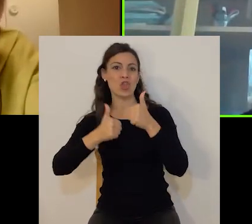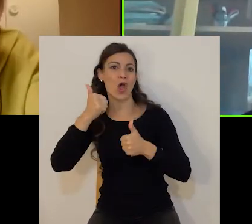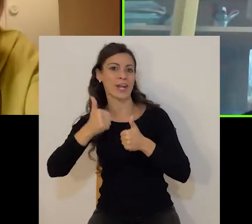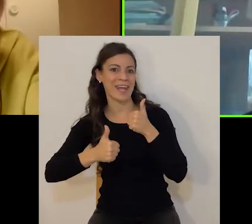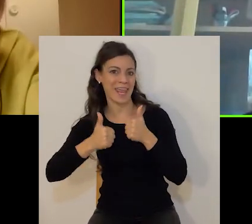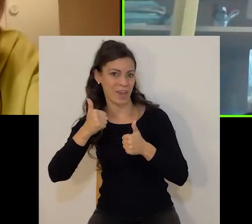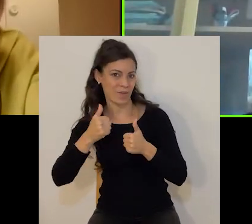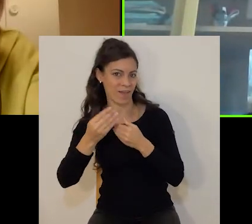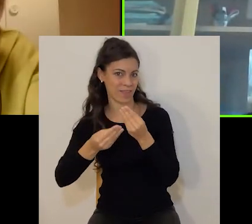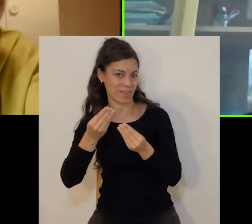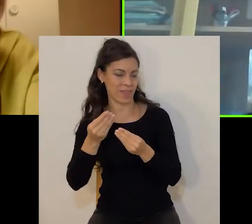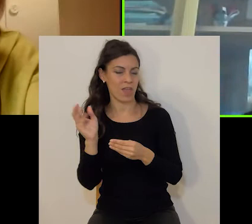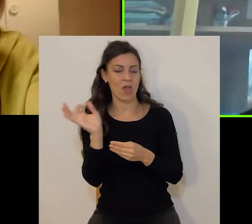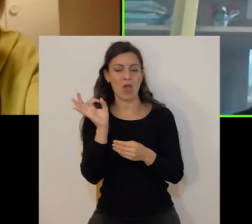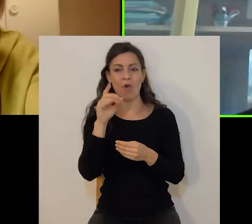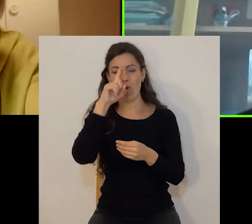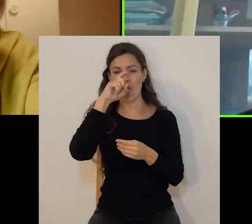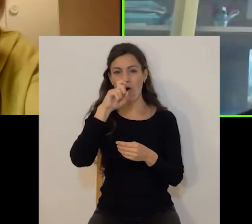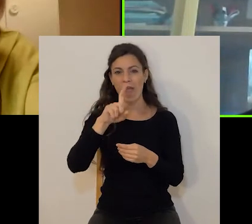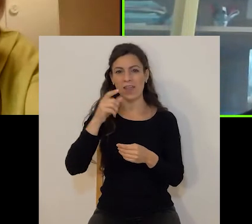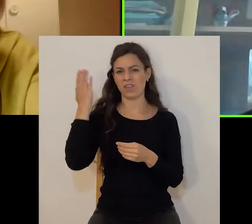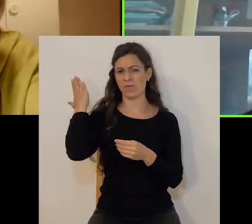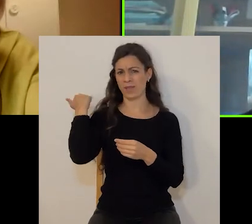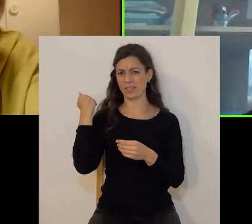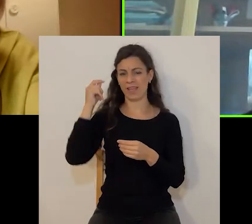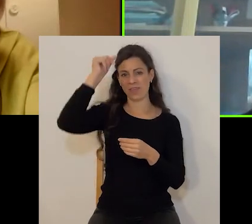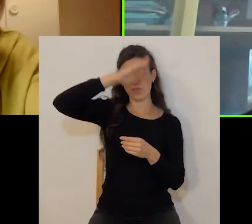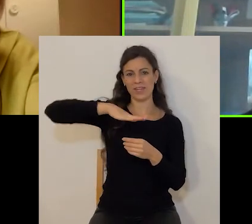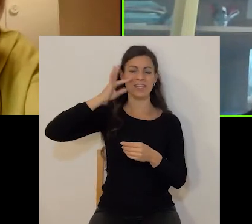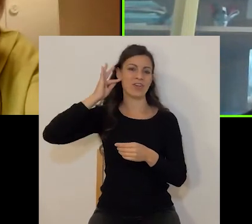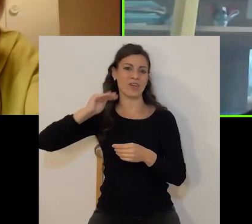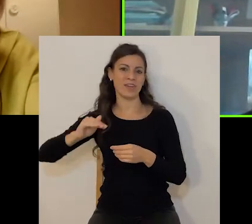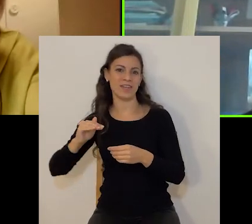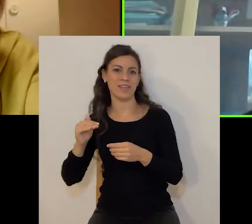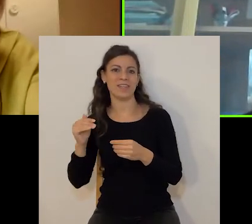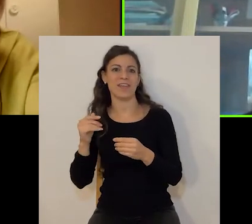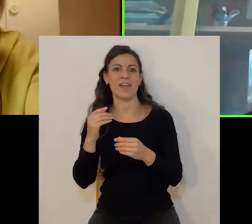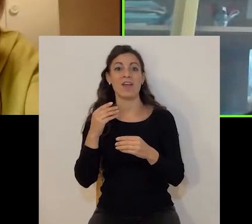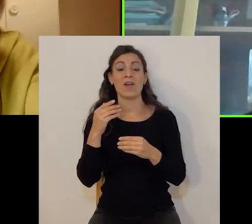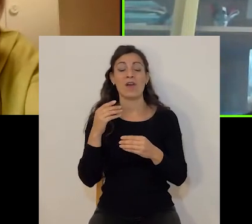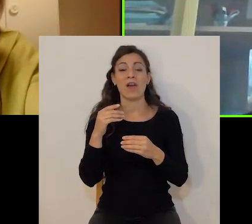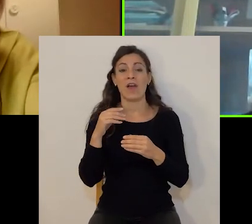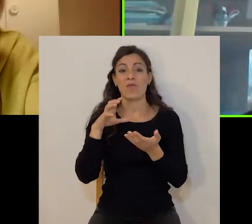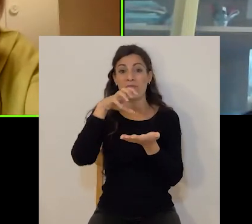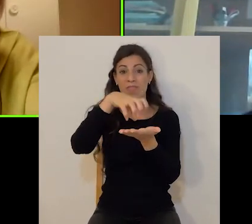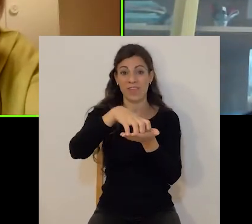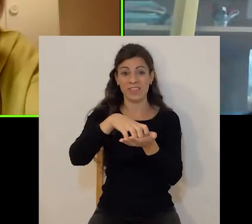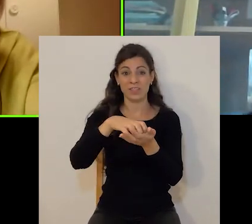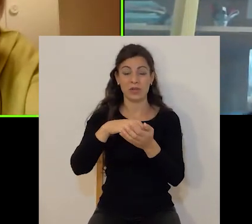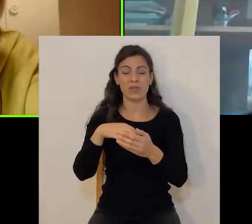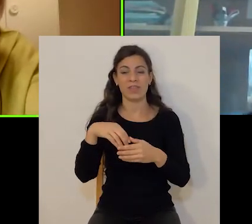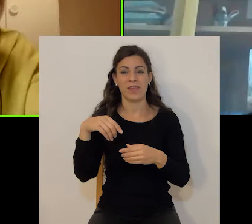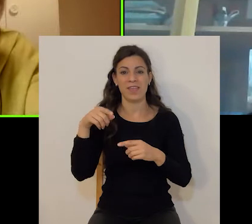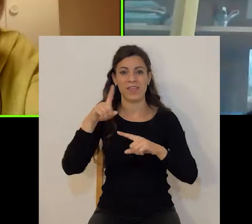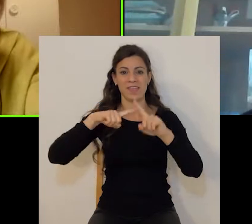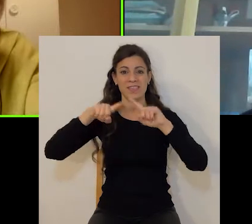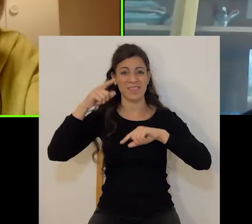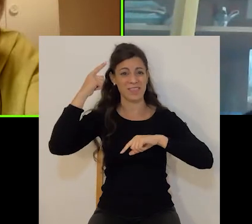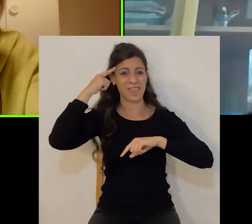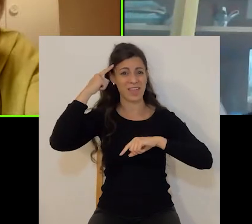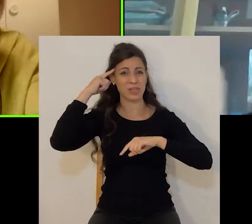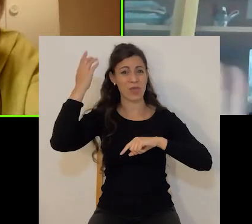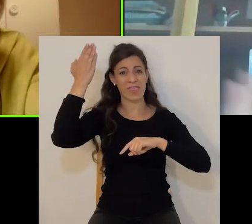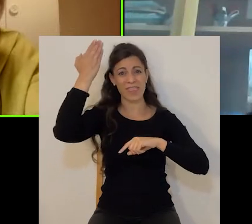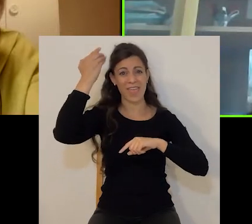hemos hecho el año pasado, en el que niños y niños se van a un centro de daño cerebral con gente adulta,